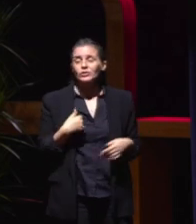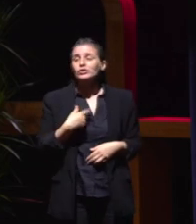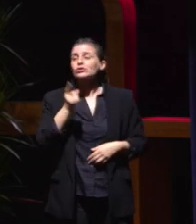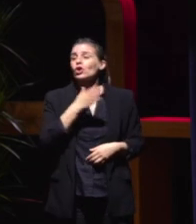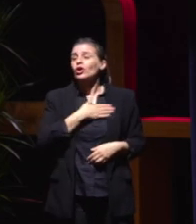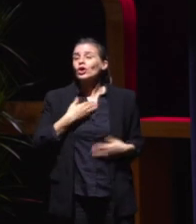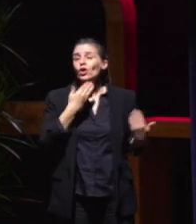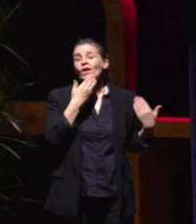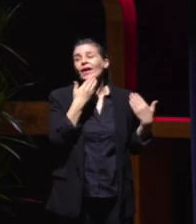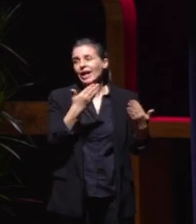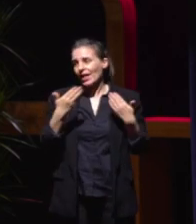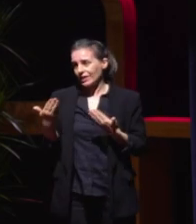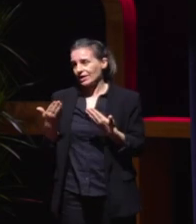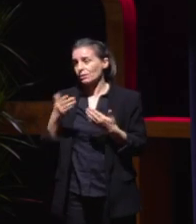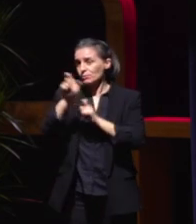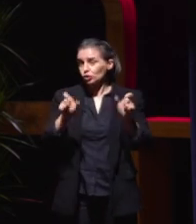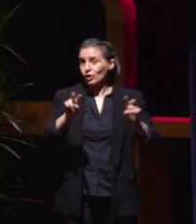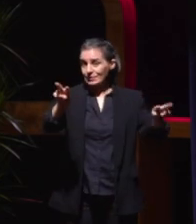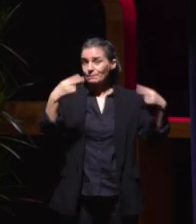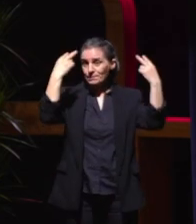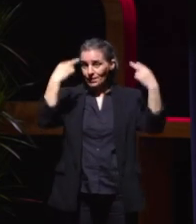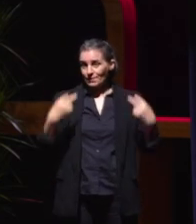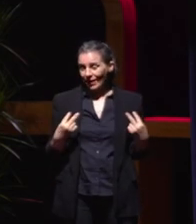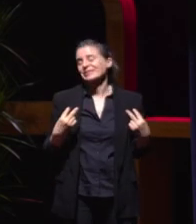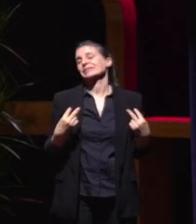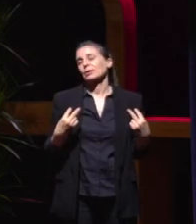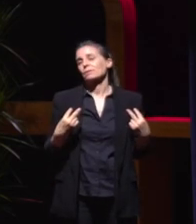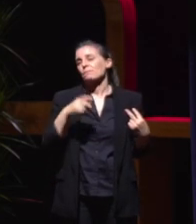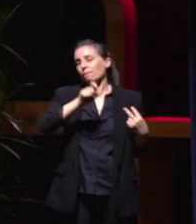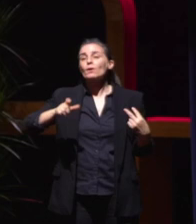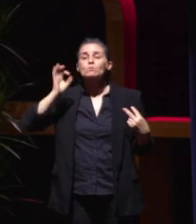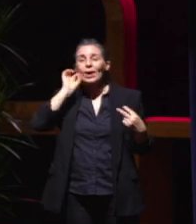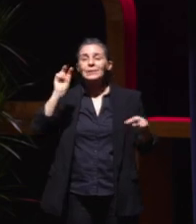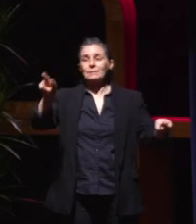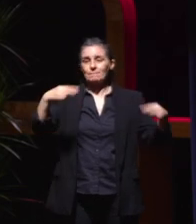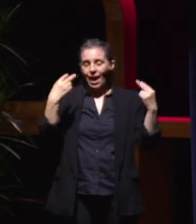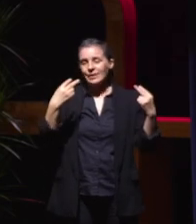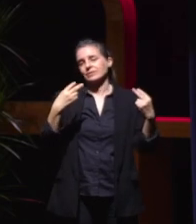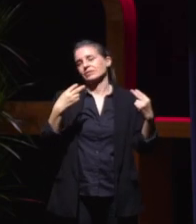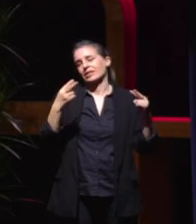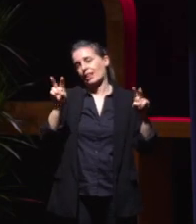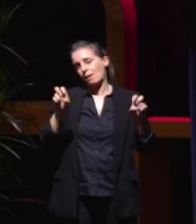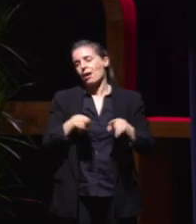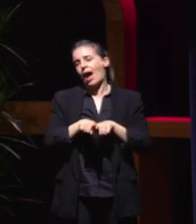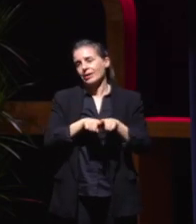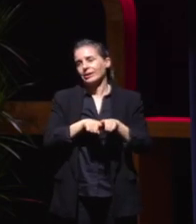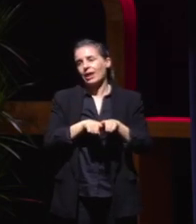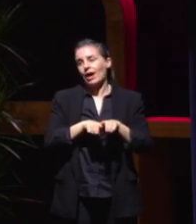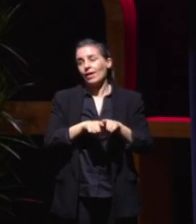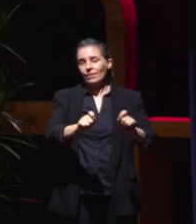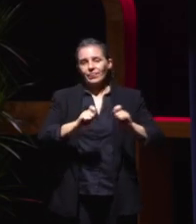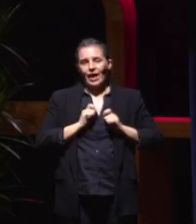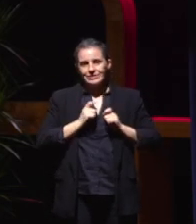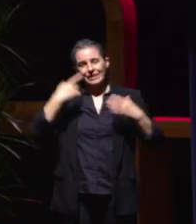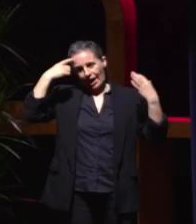gracias a los que a las que nos veis a las a las mujeres que nos veis desde la crítica y nos